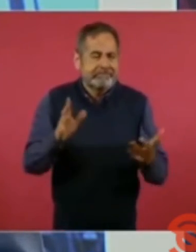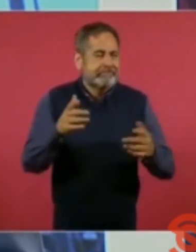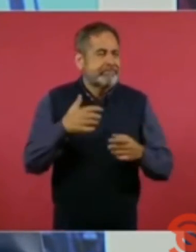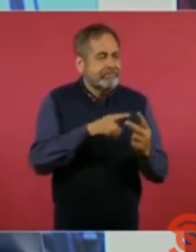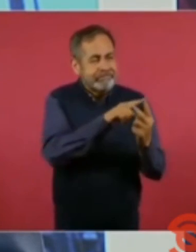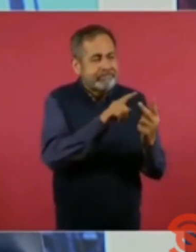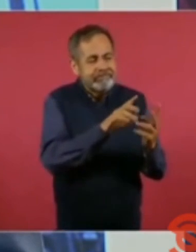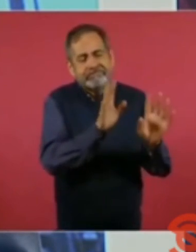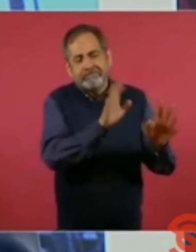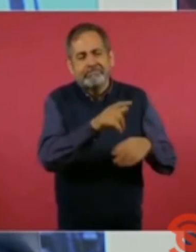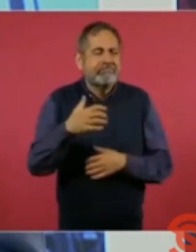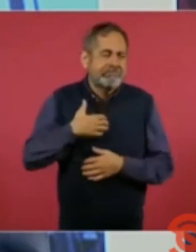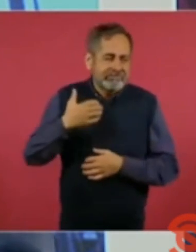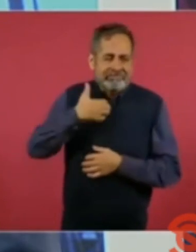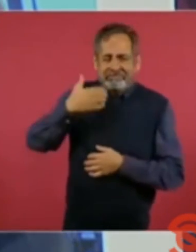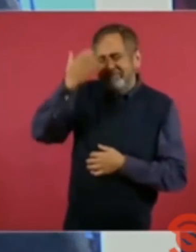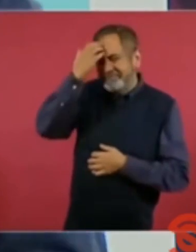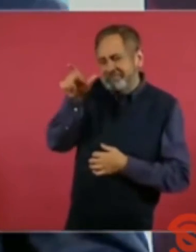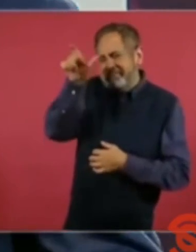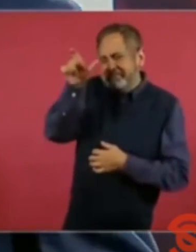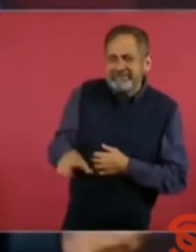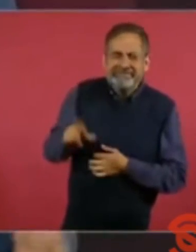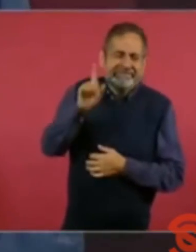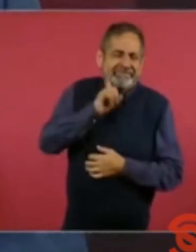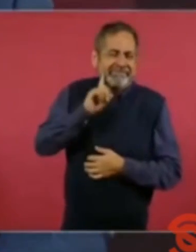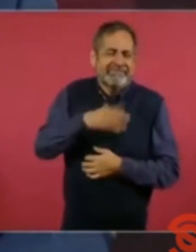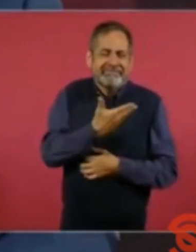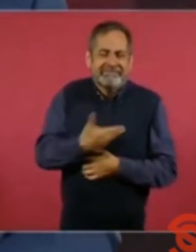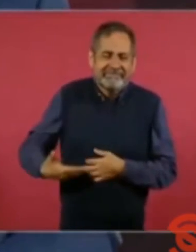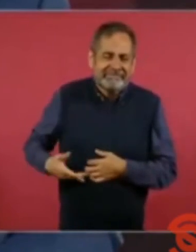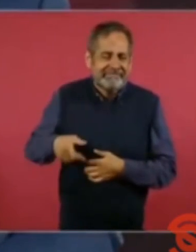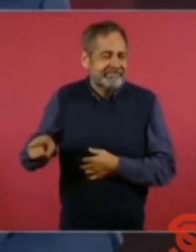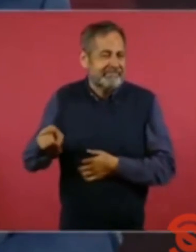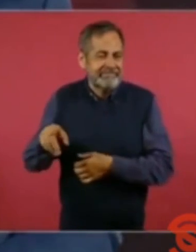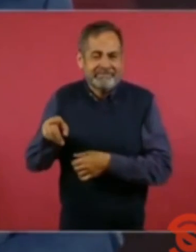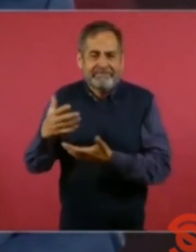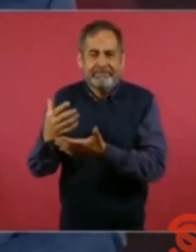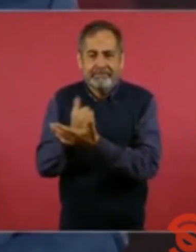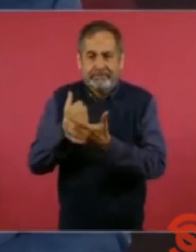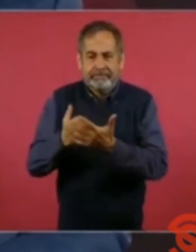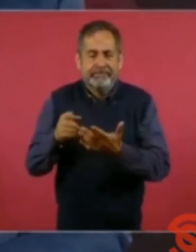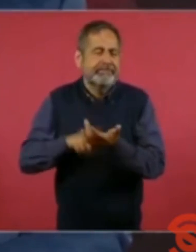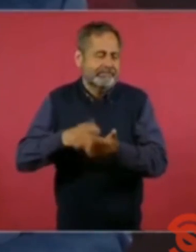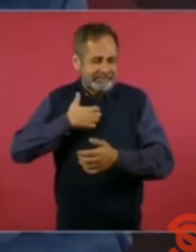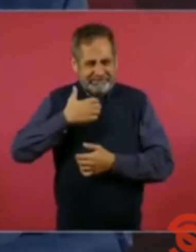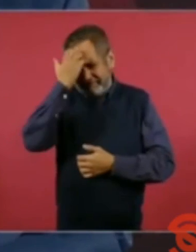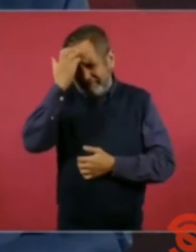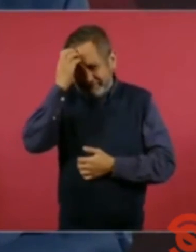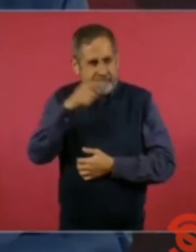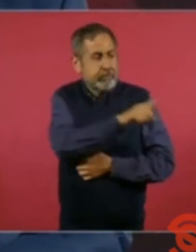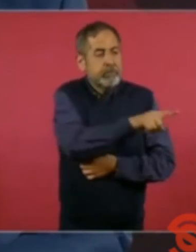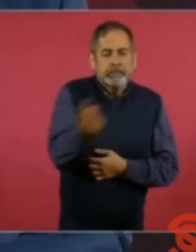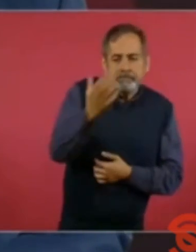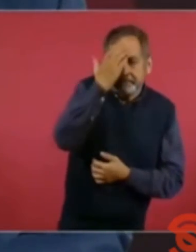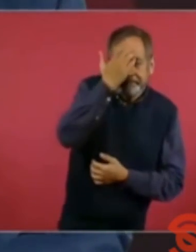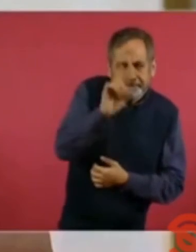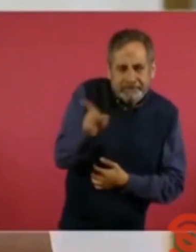conozco muy bien a la presidenta electa, la conozco mejor que ellos,